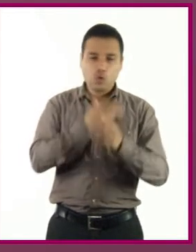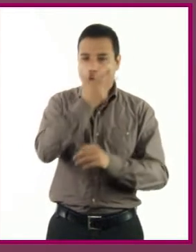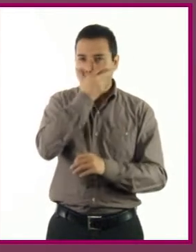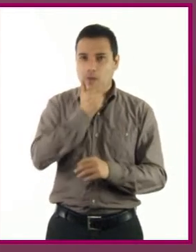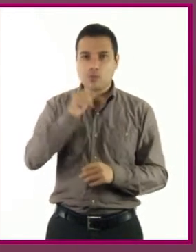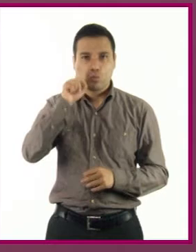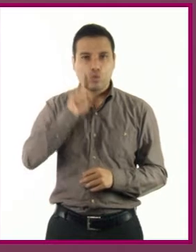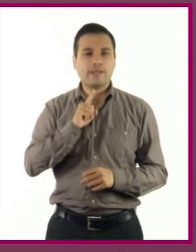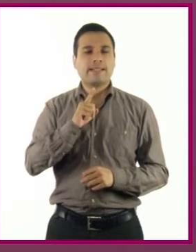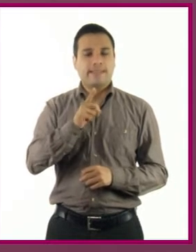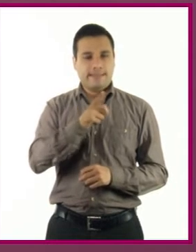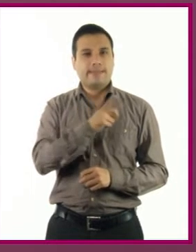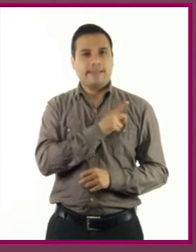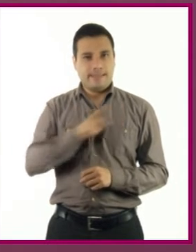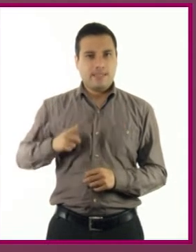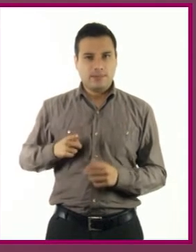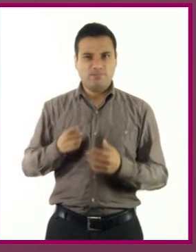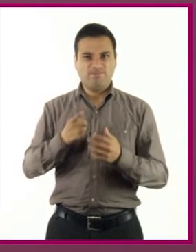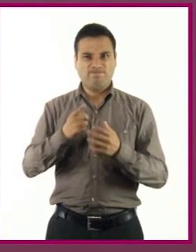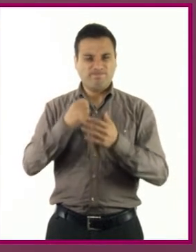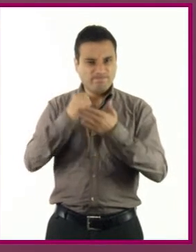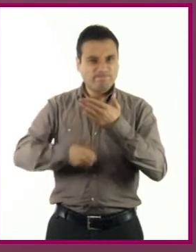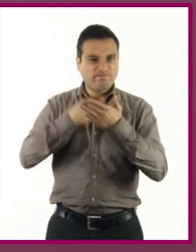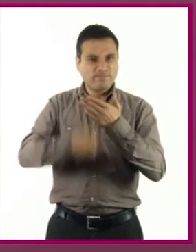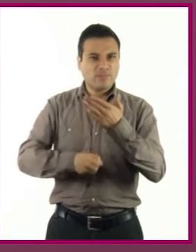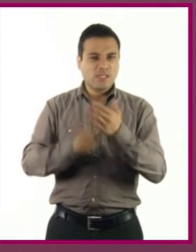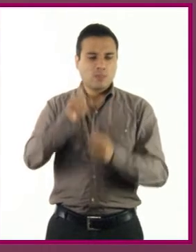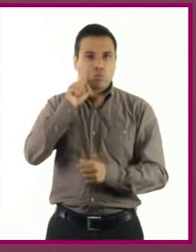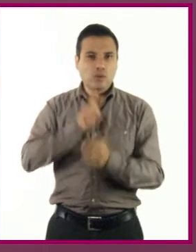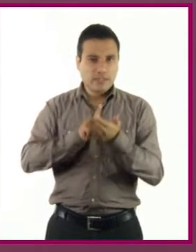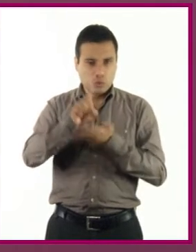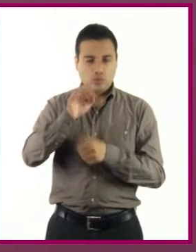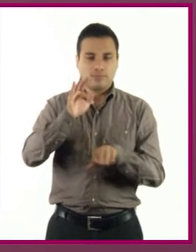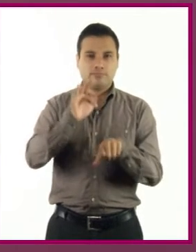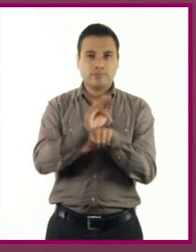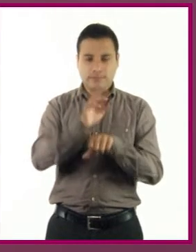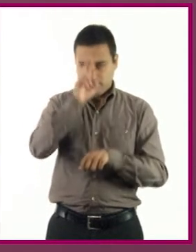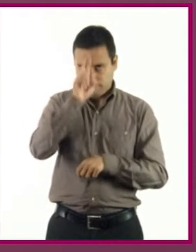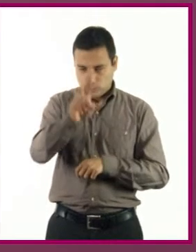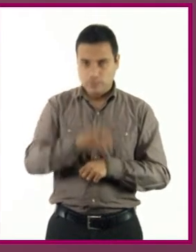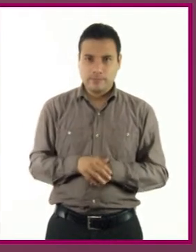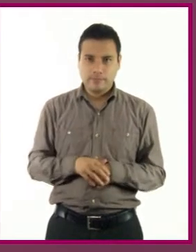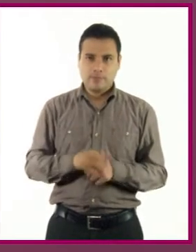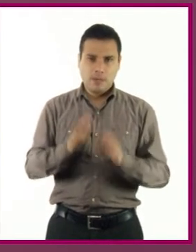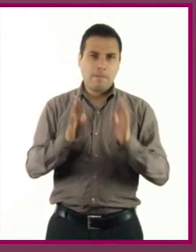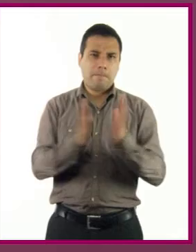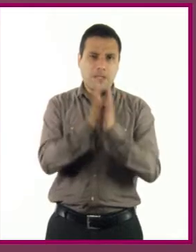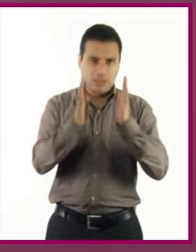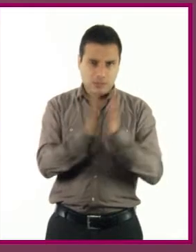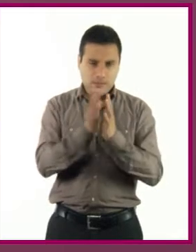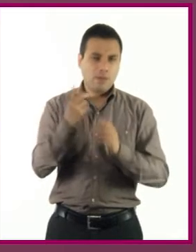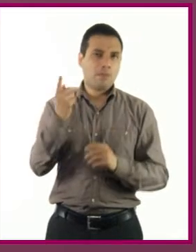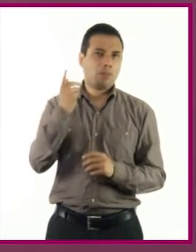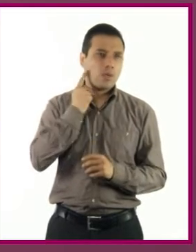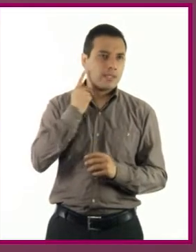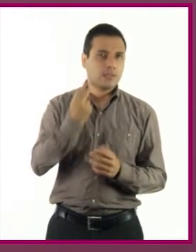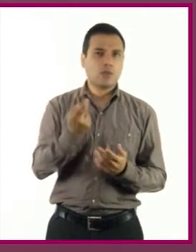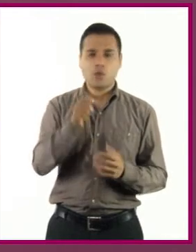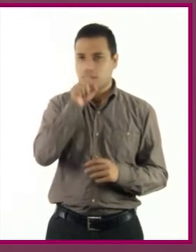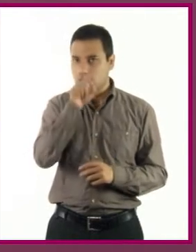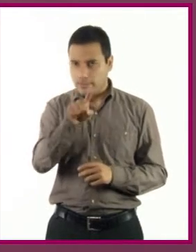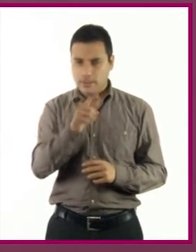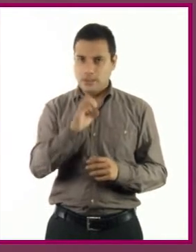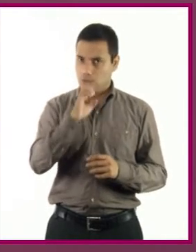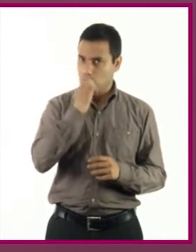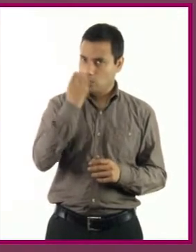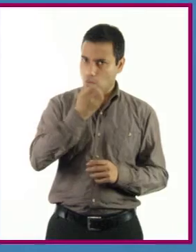hacer que los derechos de las mujeres sean respetados. No solo en el ámbito político, sino también en el educativo,